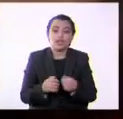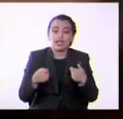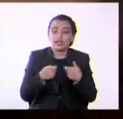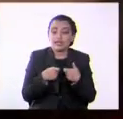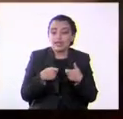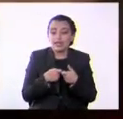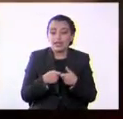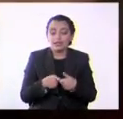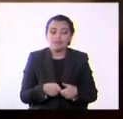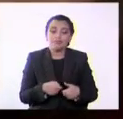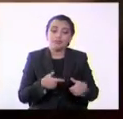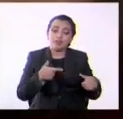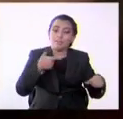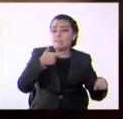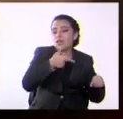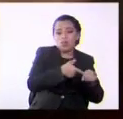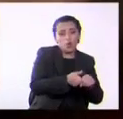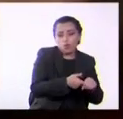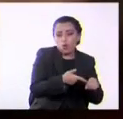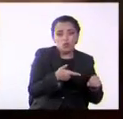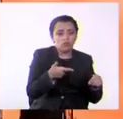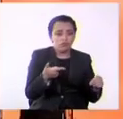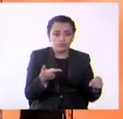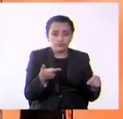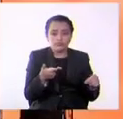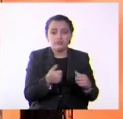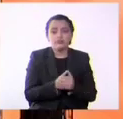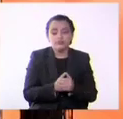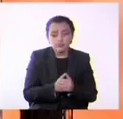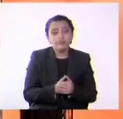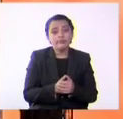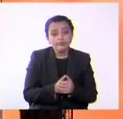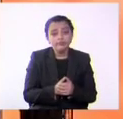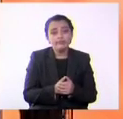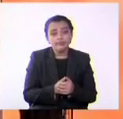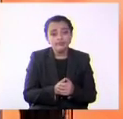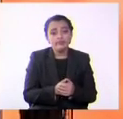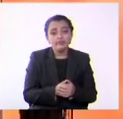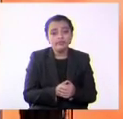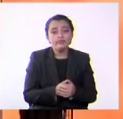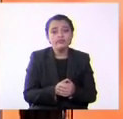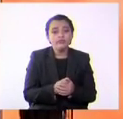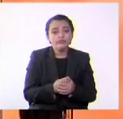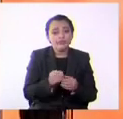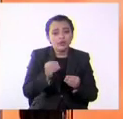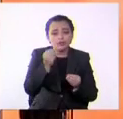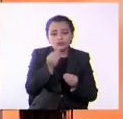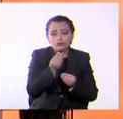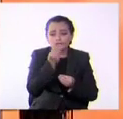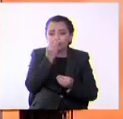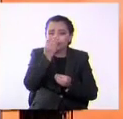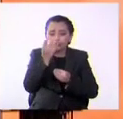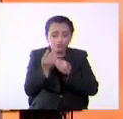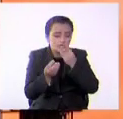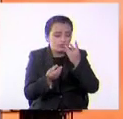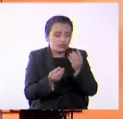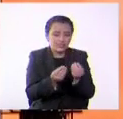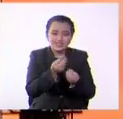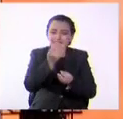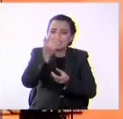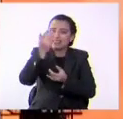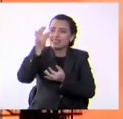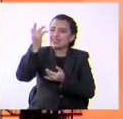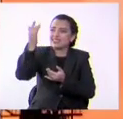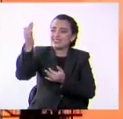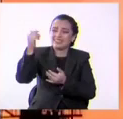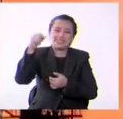proviene del petróleo, ¿no? Que emite, al ser quemado, emite grandes efectos en